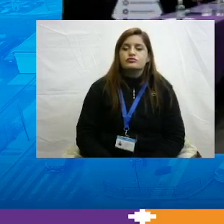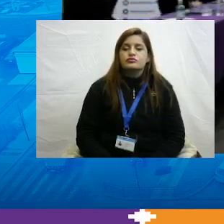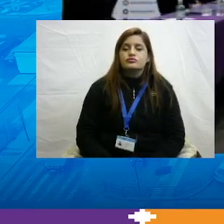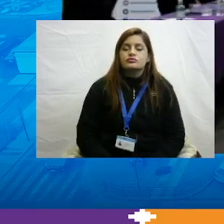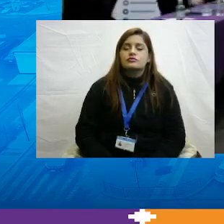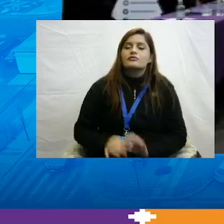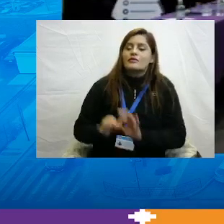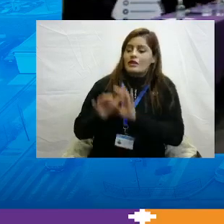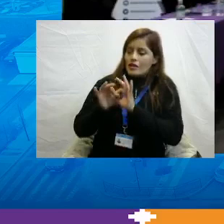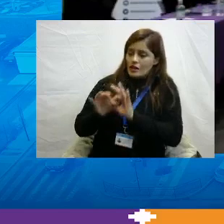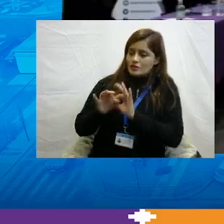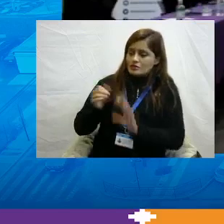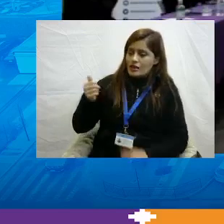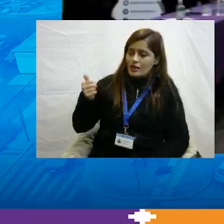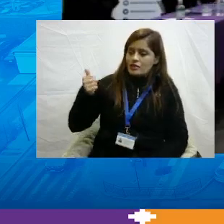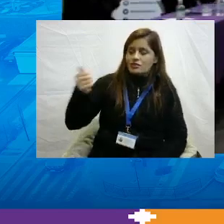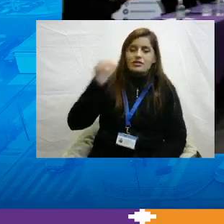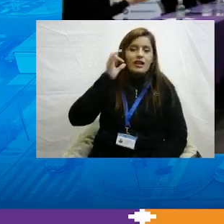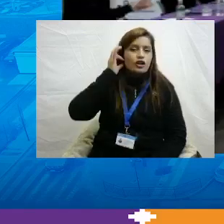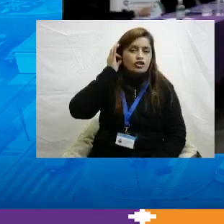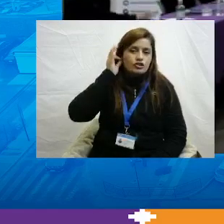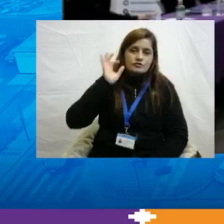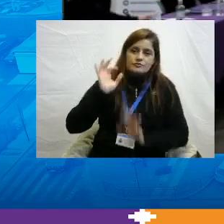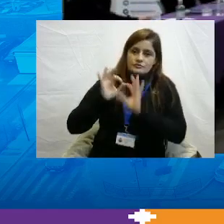Gracias, directora.